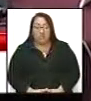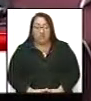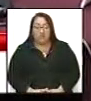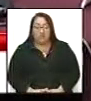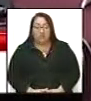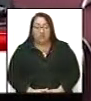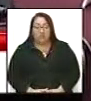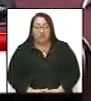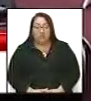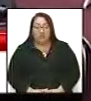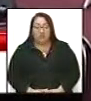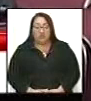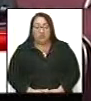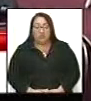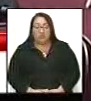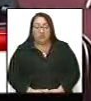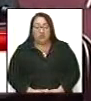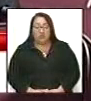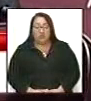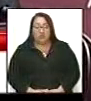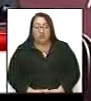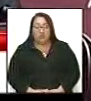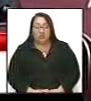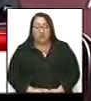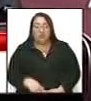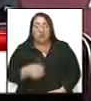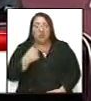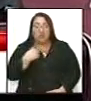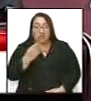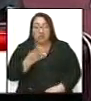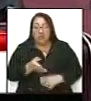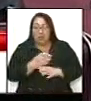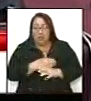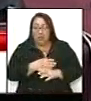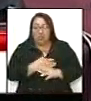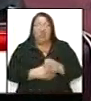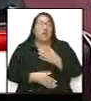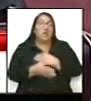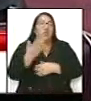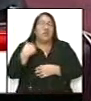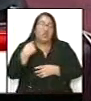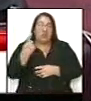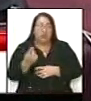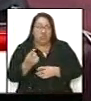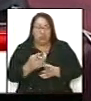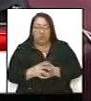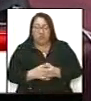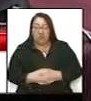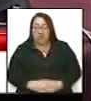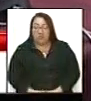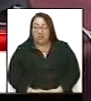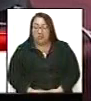Bueno, el mío es anterior, y yo se lo he reclamado. Es anterior al primero. Así que